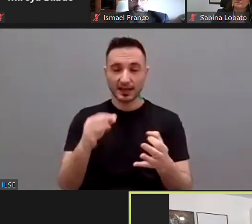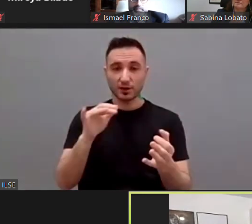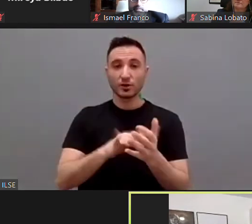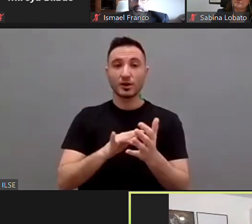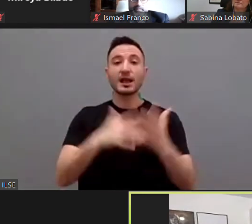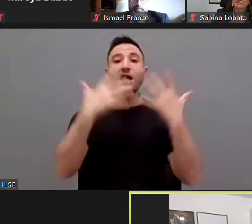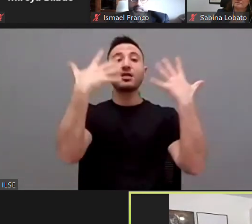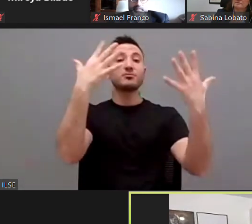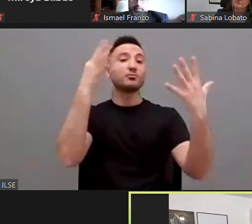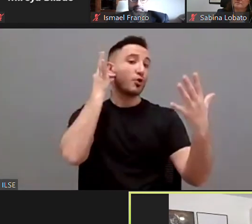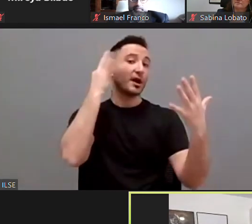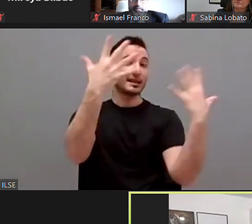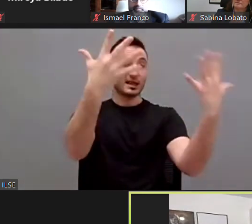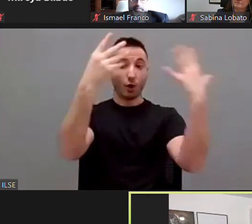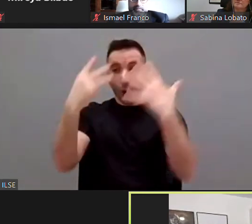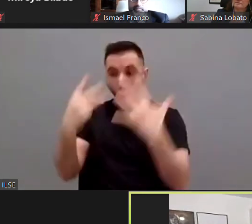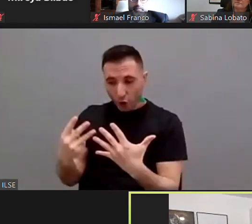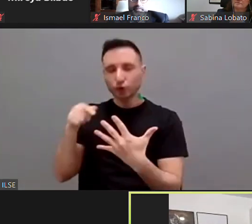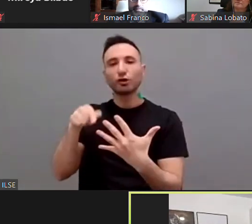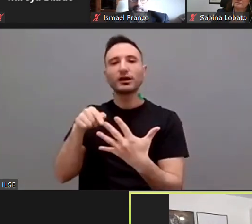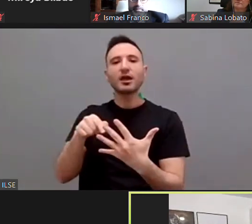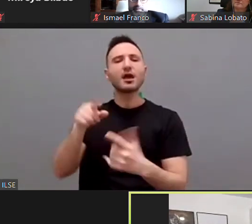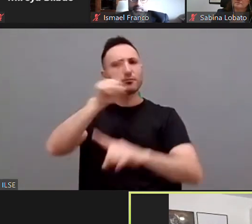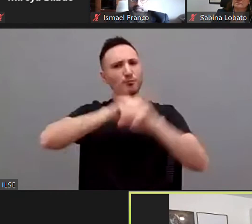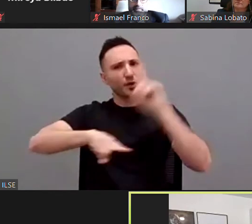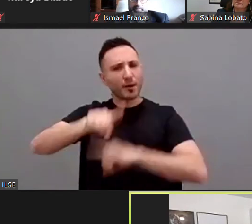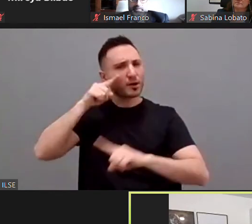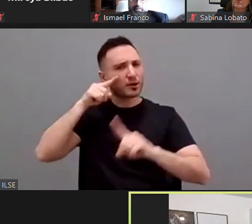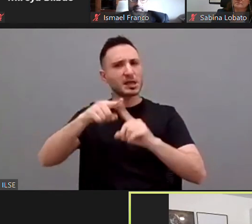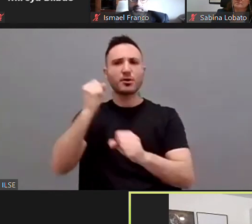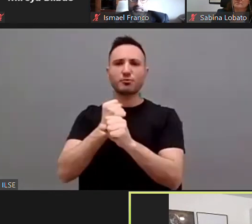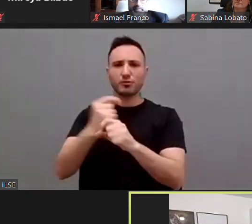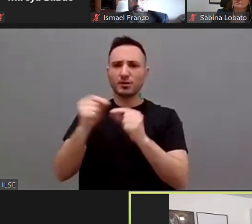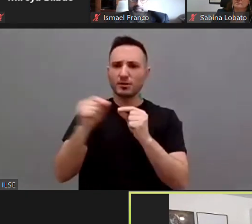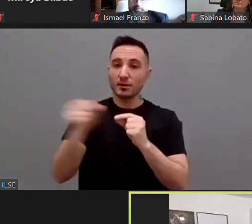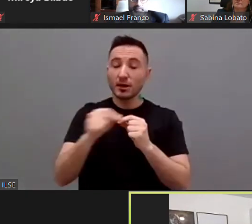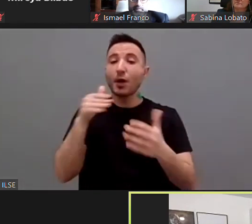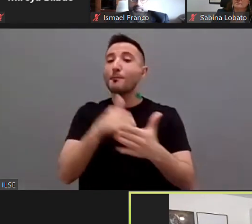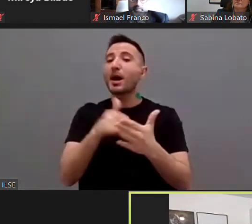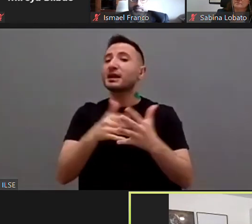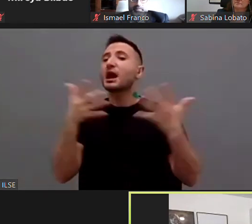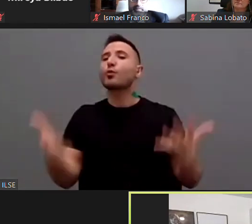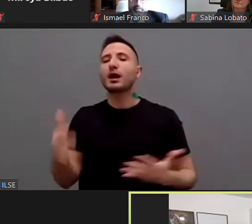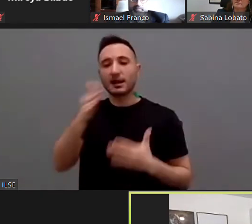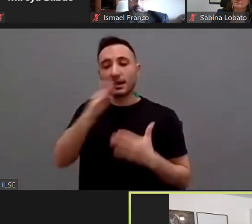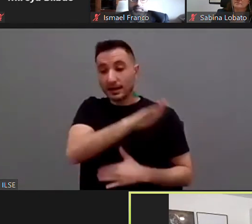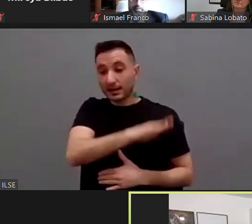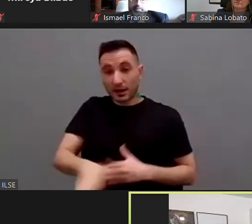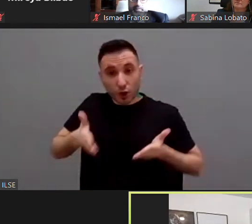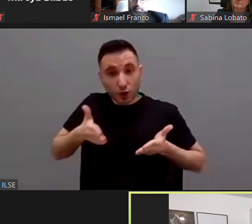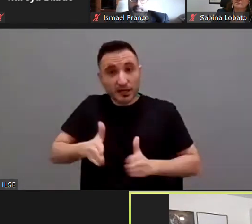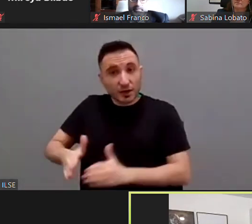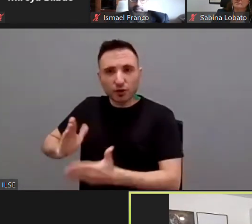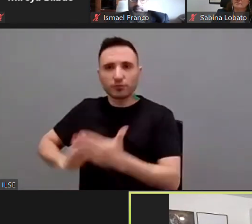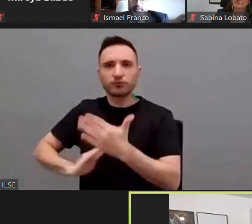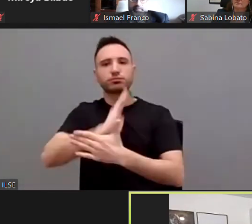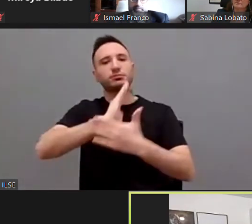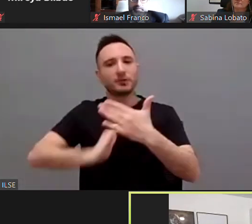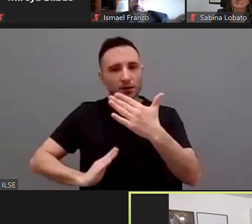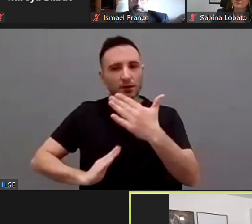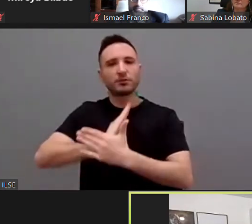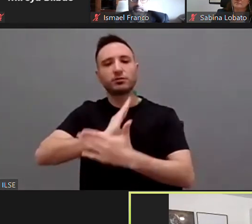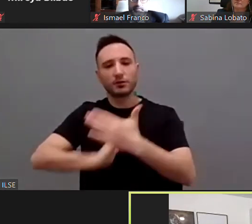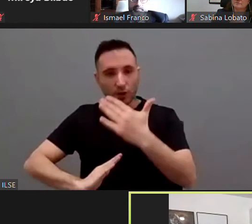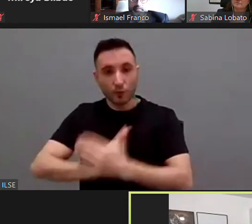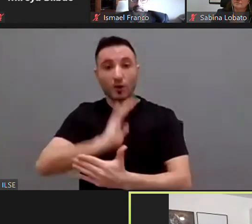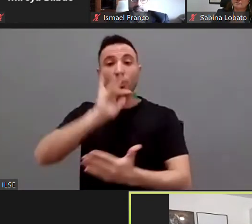10 mujeres madres tenían dificultades para poder teletrabajar. Las mayores barreras eran las interrupciones de los hijos y de las hijas, el tener que cumplir con unos